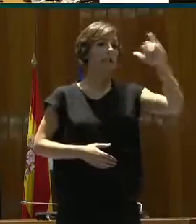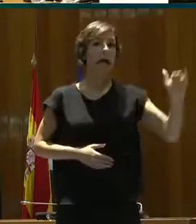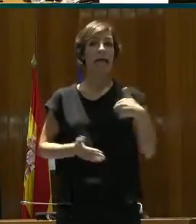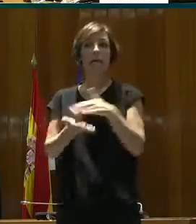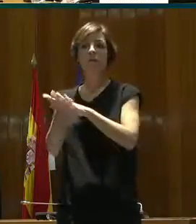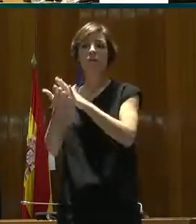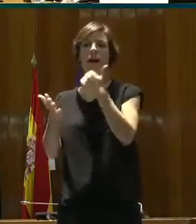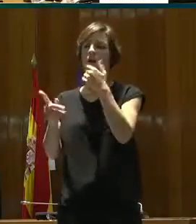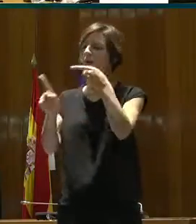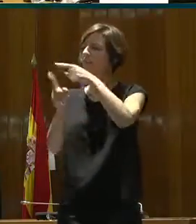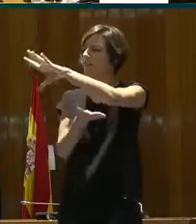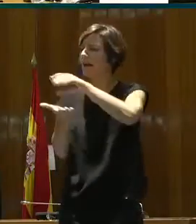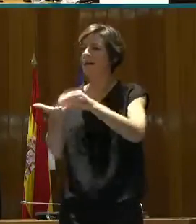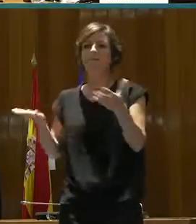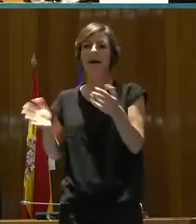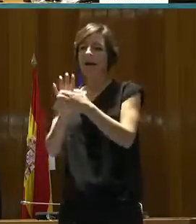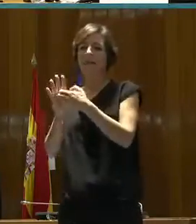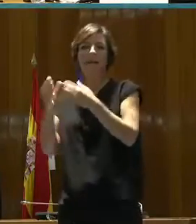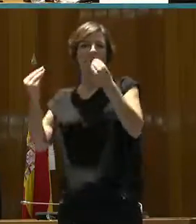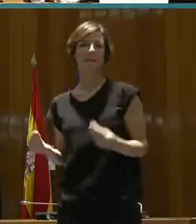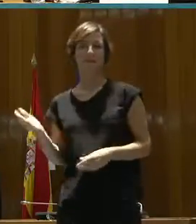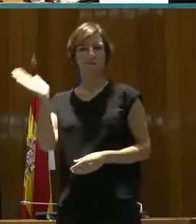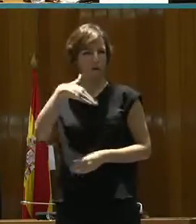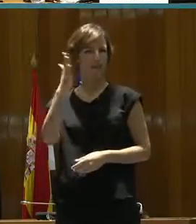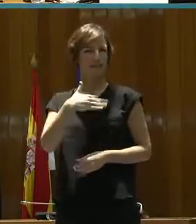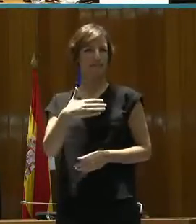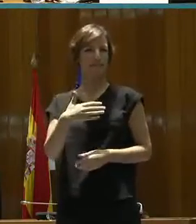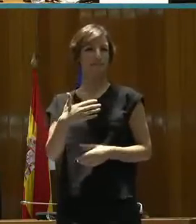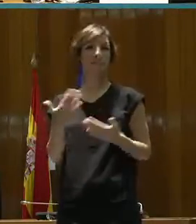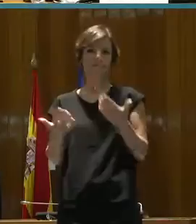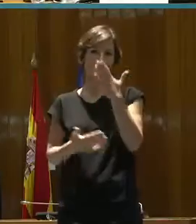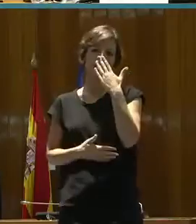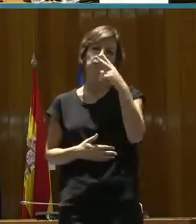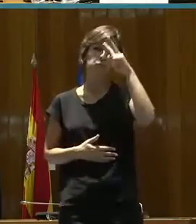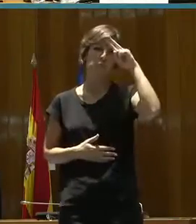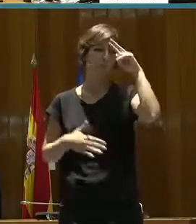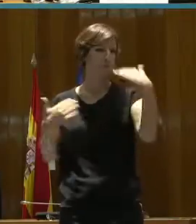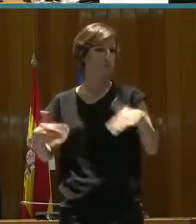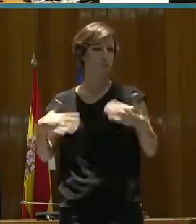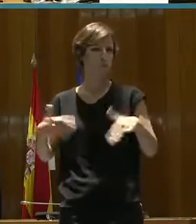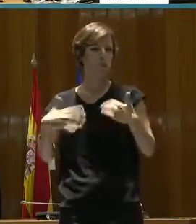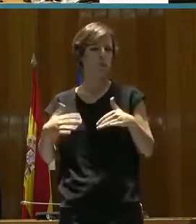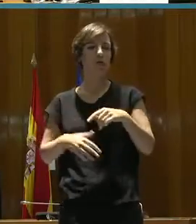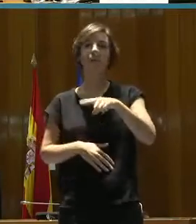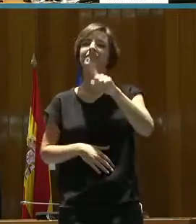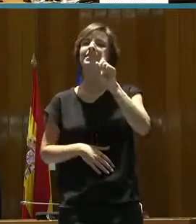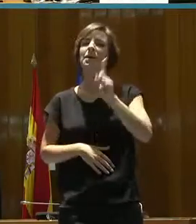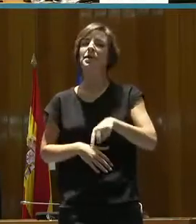etc. Esta situación es especialmente preocupante, también desde el punto de vista de